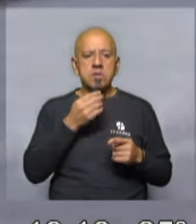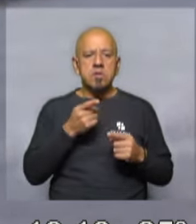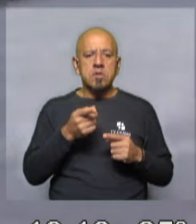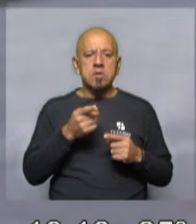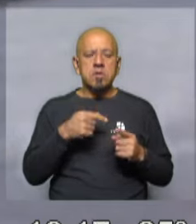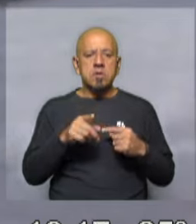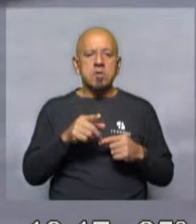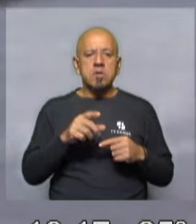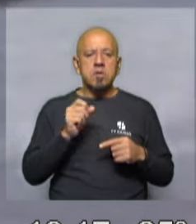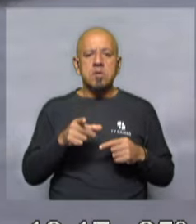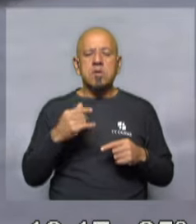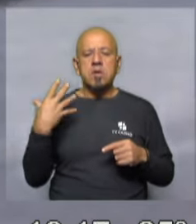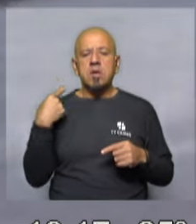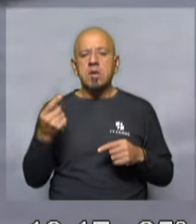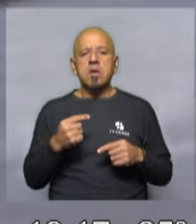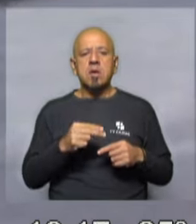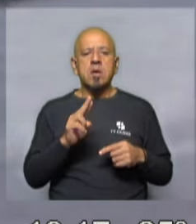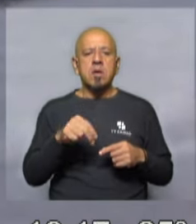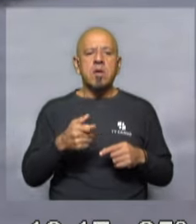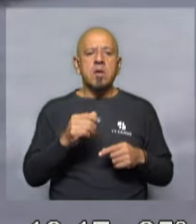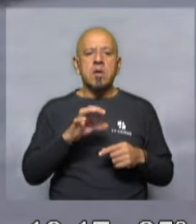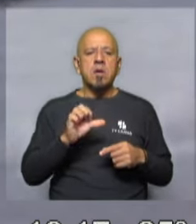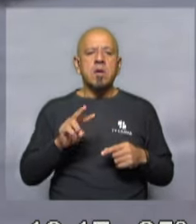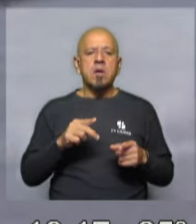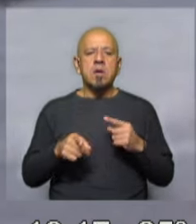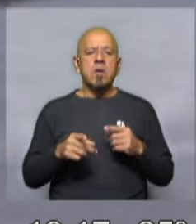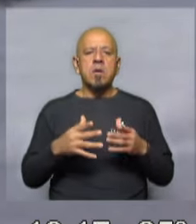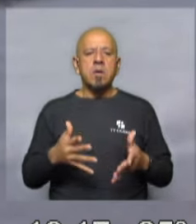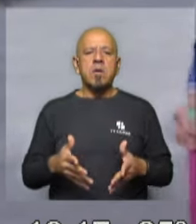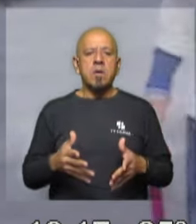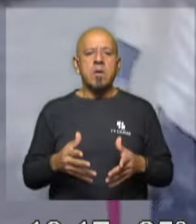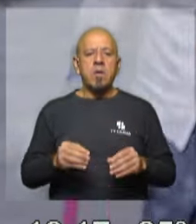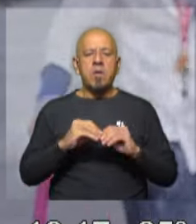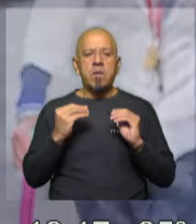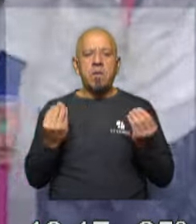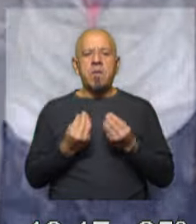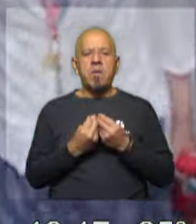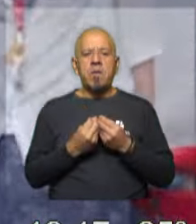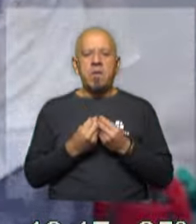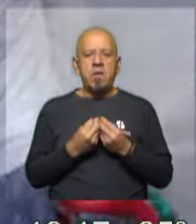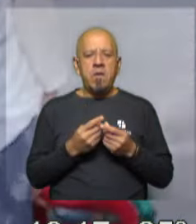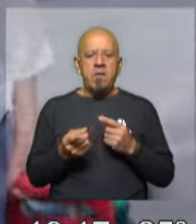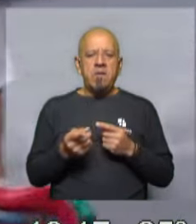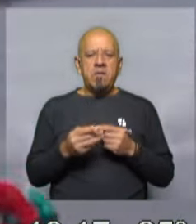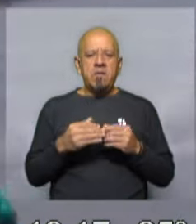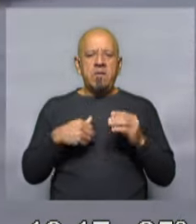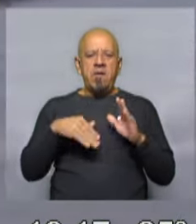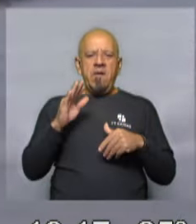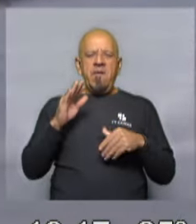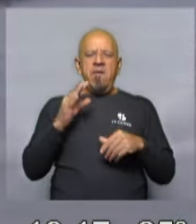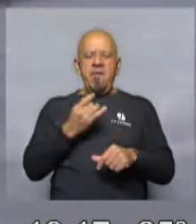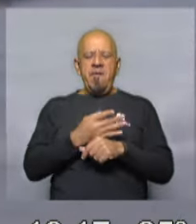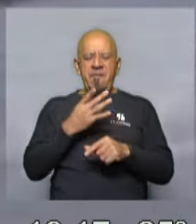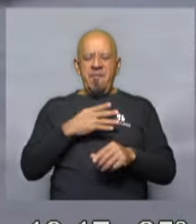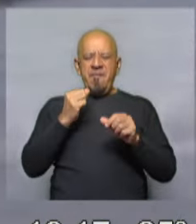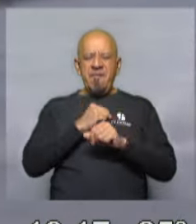que el propio director de la UNASEP tiene a nivel de la sumatoria del directorio con mayoría del oficialismo potestades